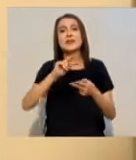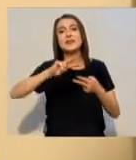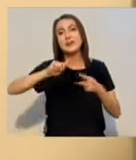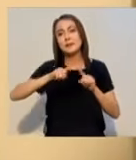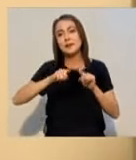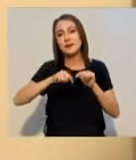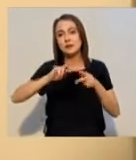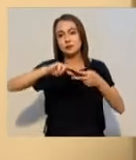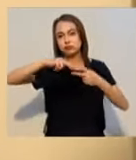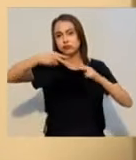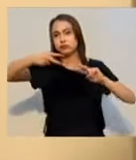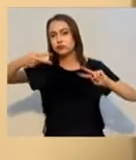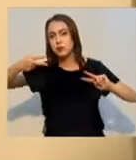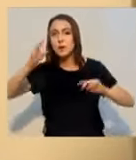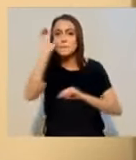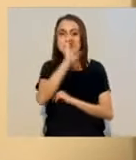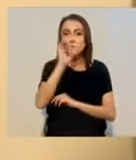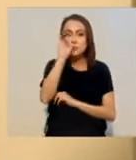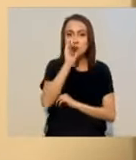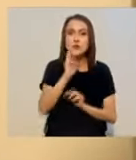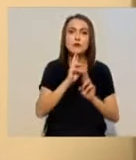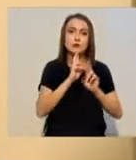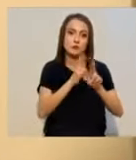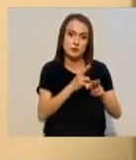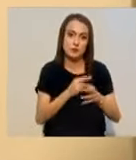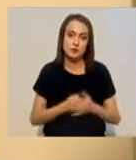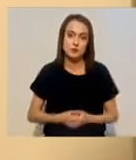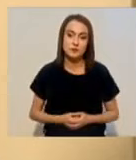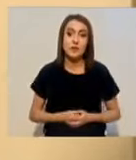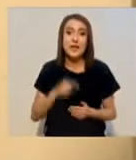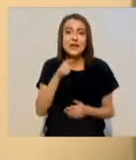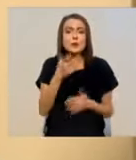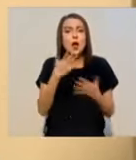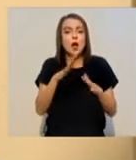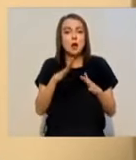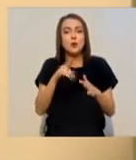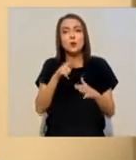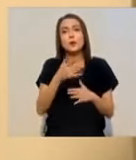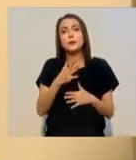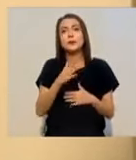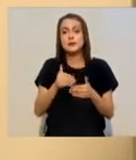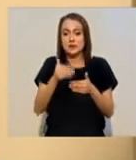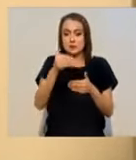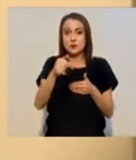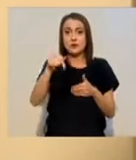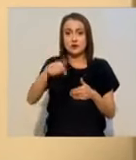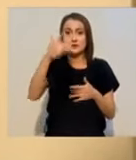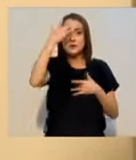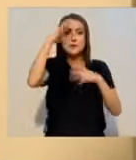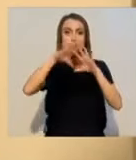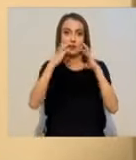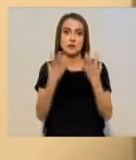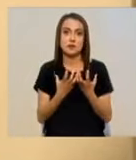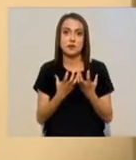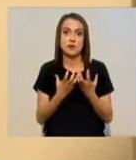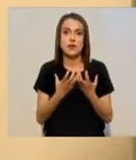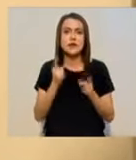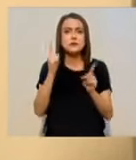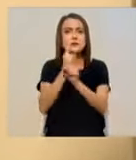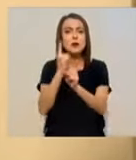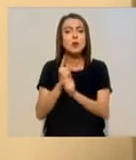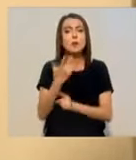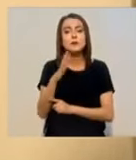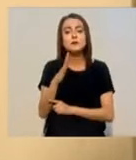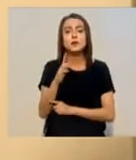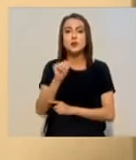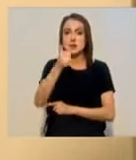genes de los patógenos que se buscan diagnosticar. Esto es algo que nos va a quedar después de esta pandemia. Se calcula